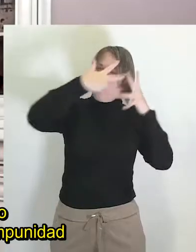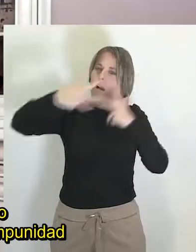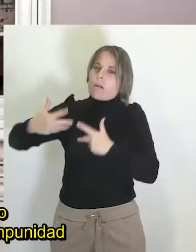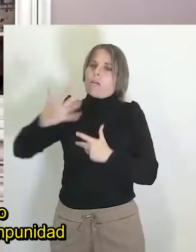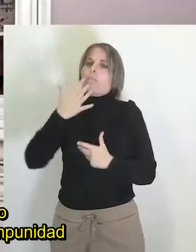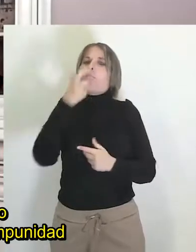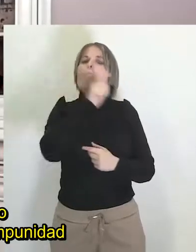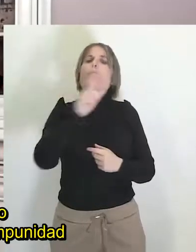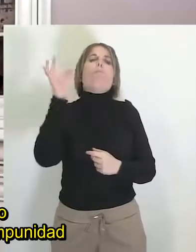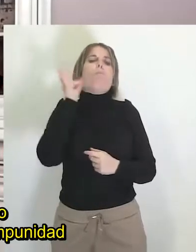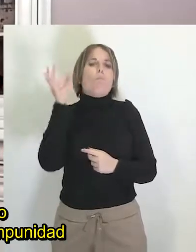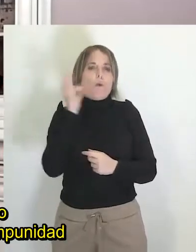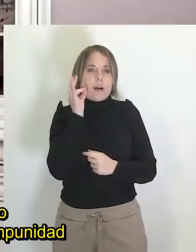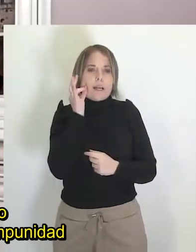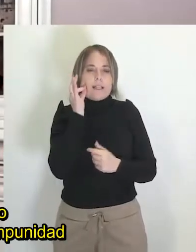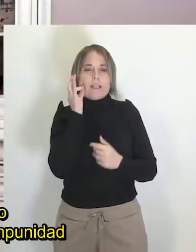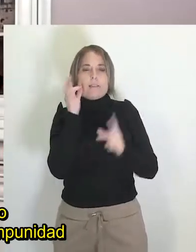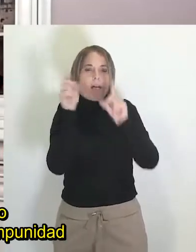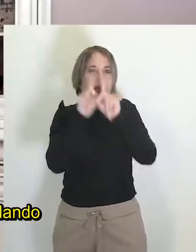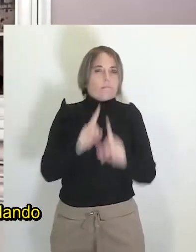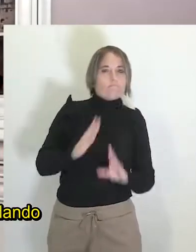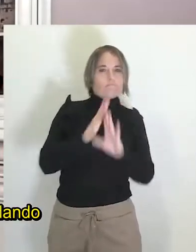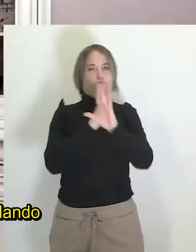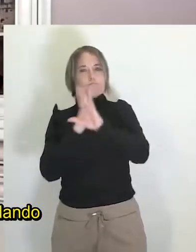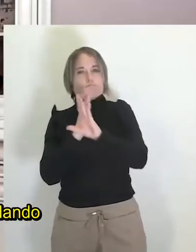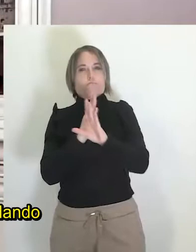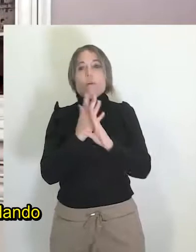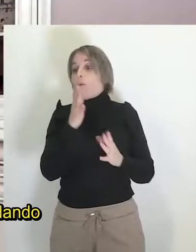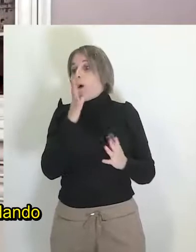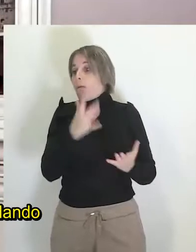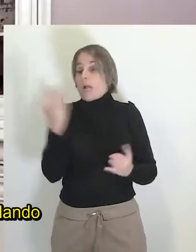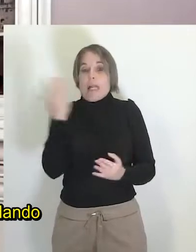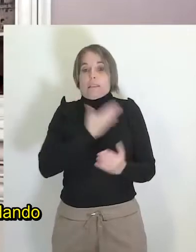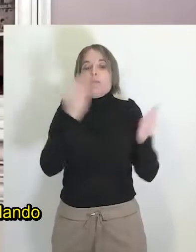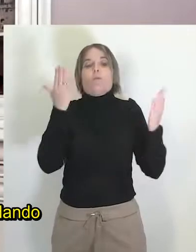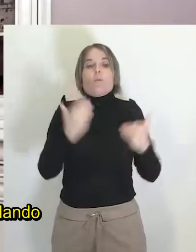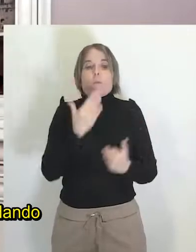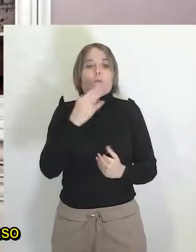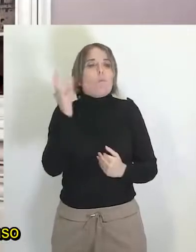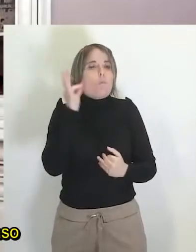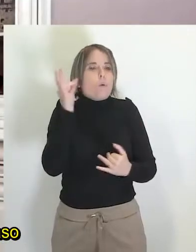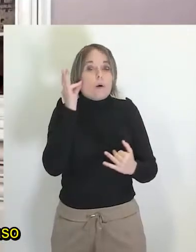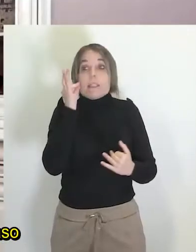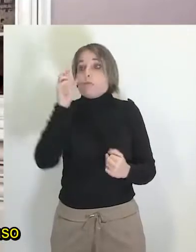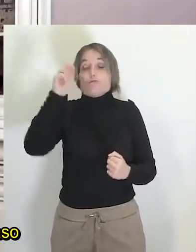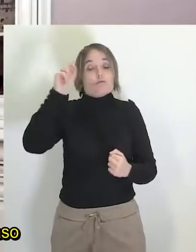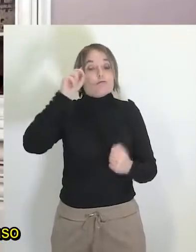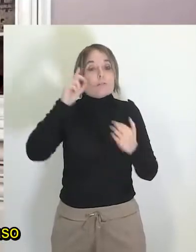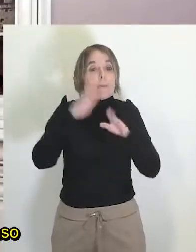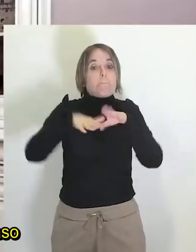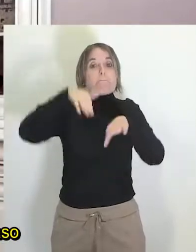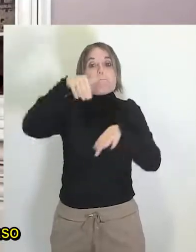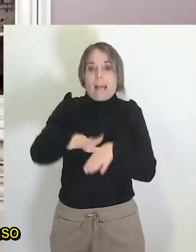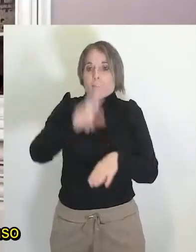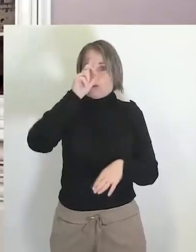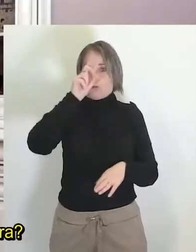cálculo de cuántas están quedando, todas las que quedaban en la impunidad, y cuántas se pueden estar quedando ahora por el camino? ¿De cuántas mujeres ni siquiera